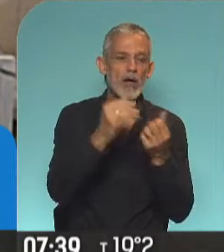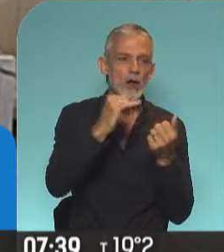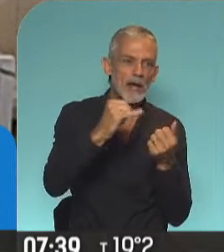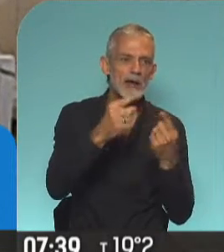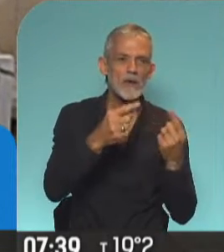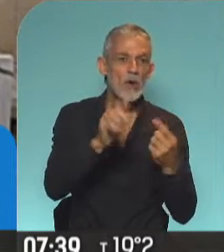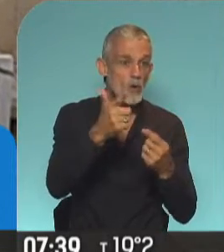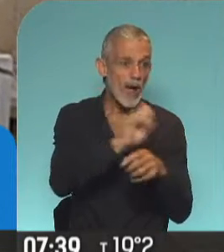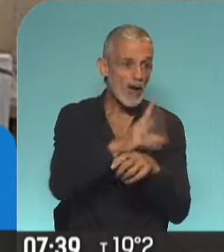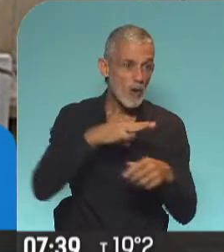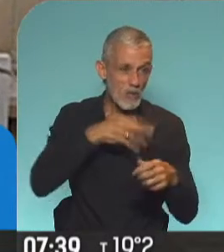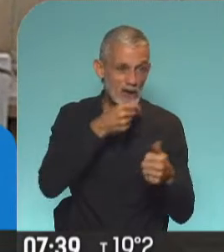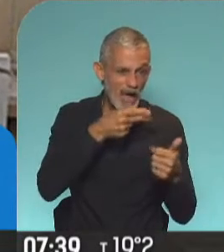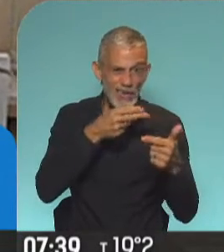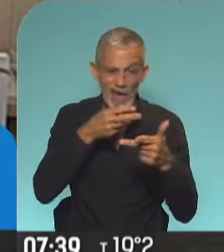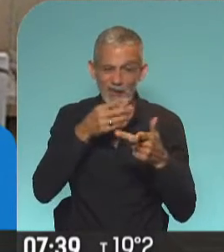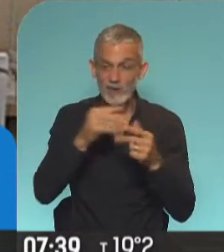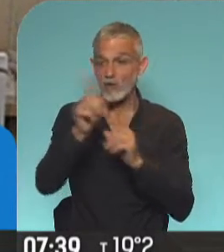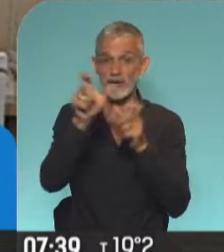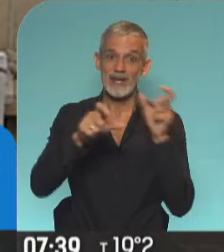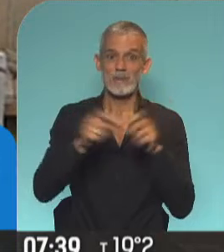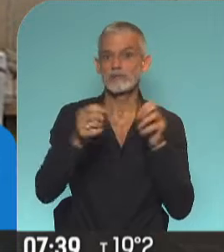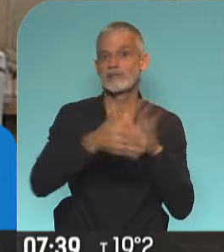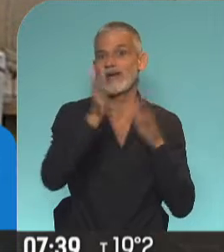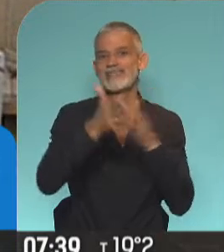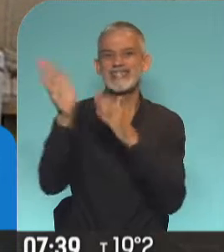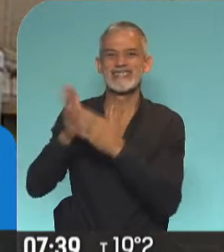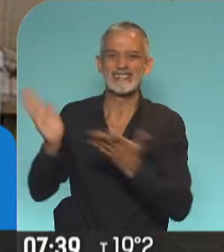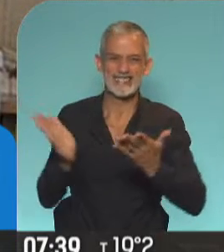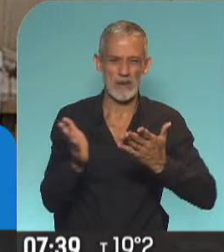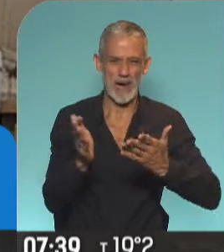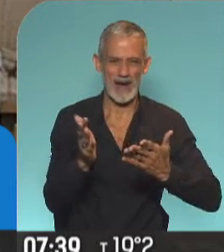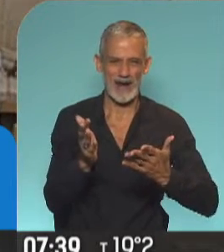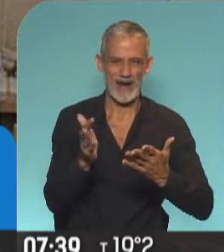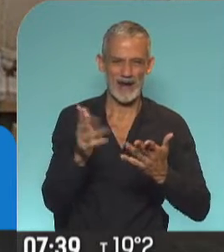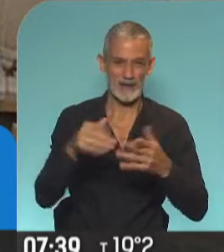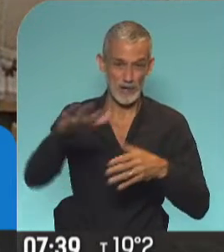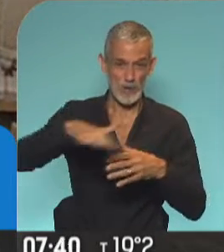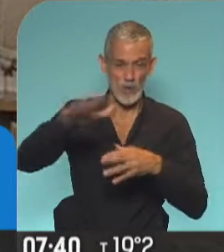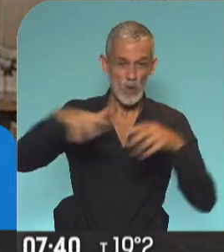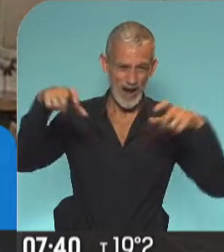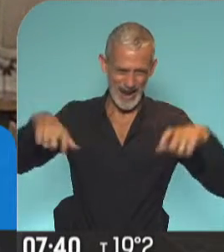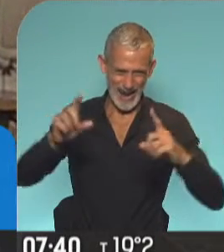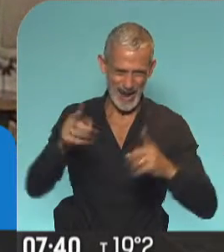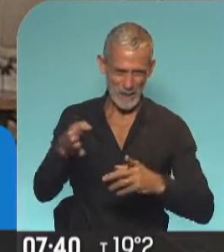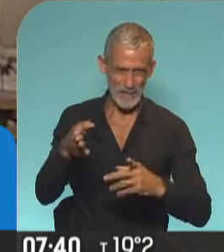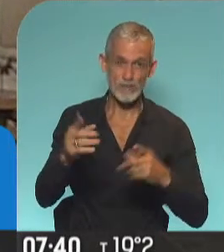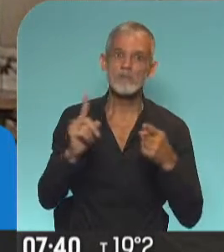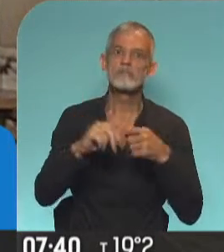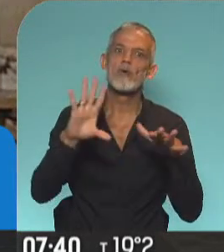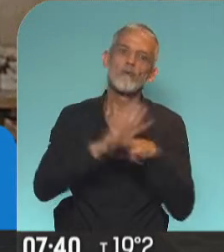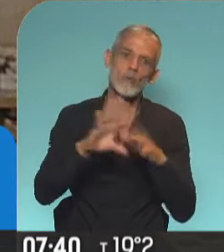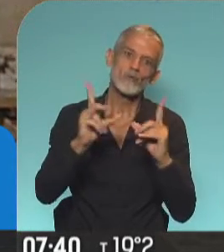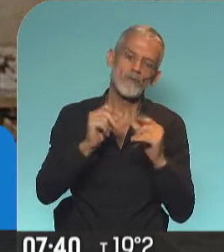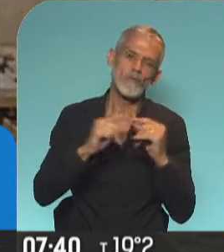no hay COVID y empiezan las personas a salir de los lugares de aislamiento. Justo coincide con la fecha que